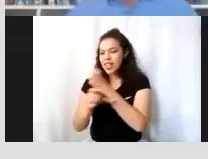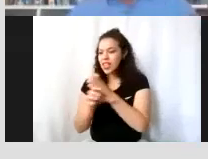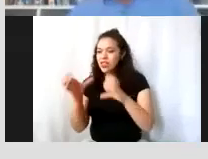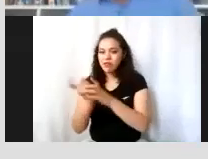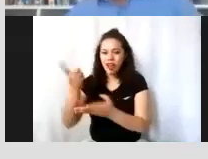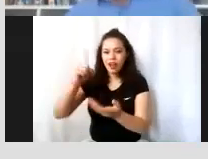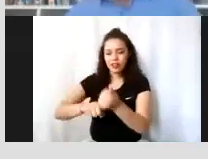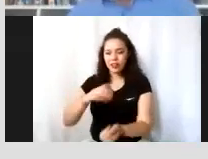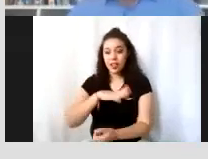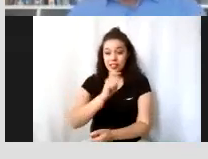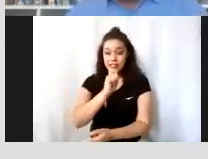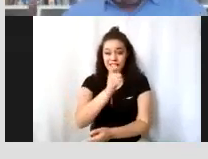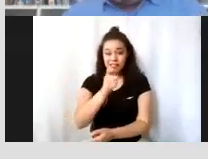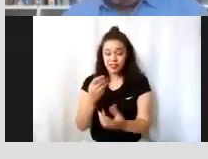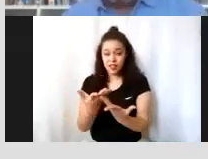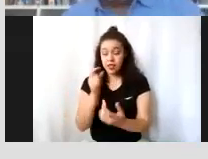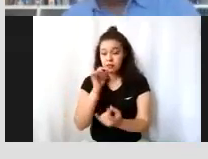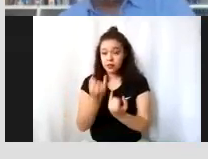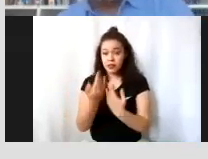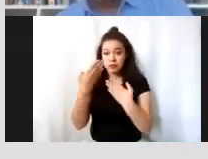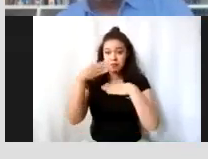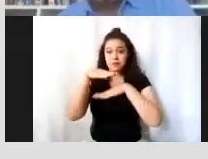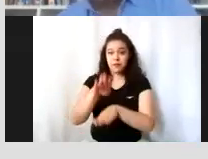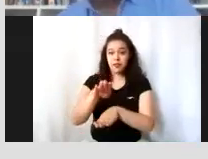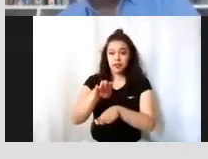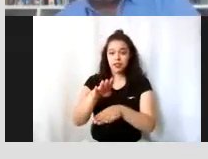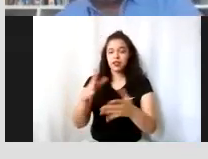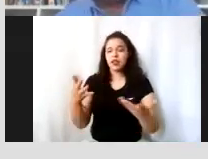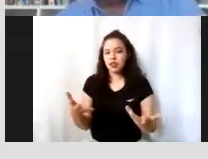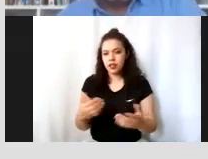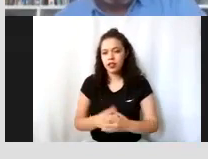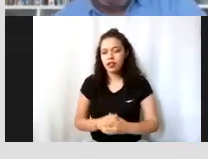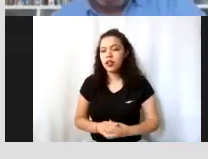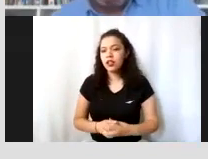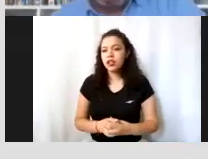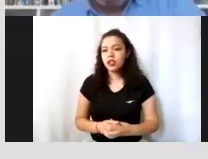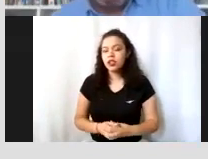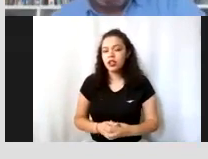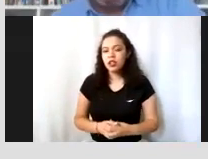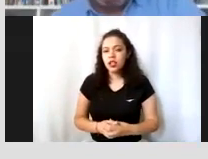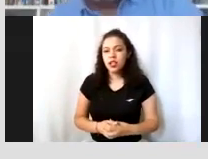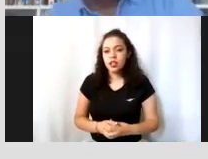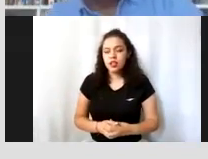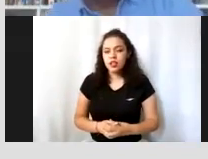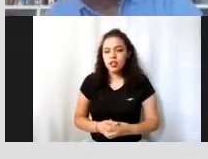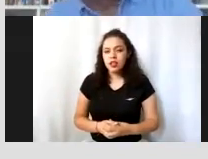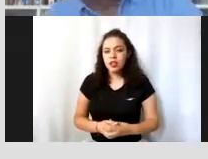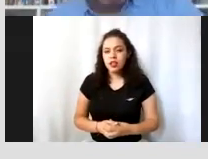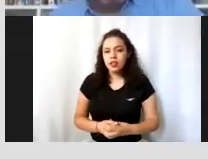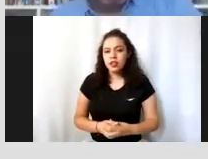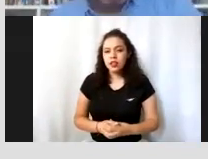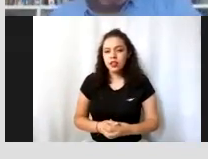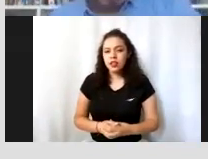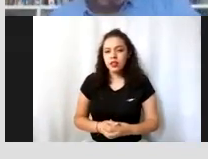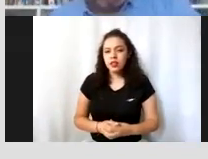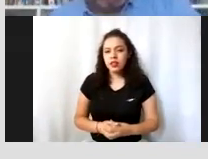cosas. Los datos bancarios, evidentemente, los datos bancarios, no es lo mismo que yo les diga